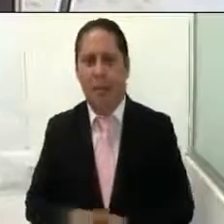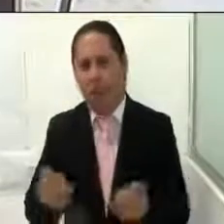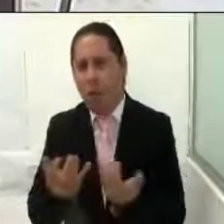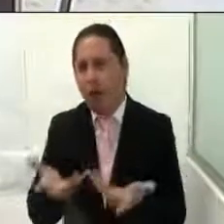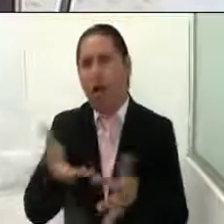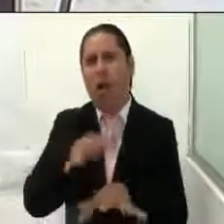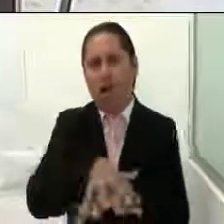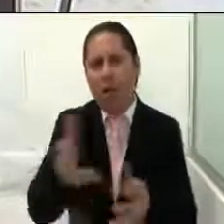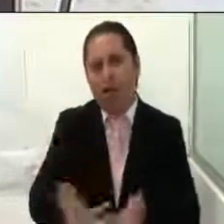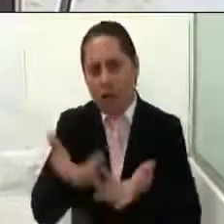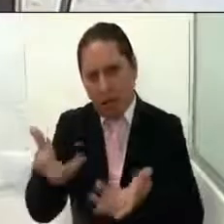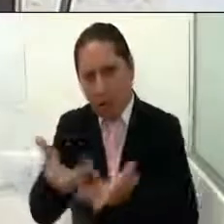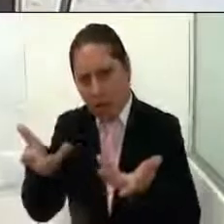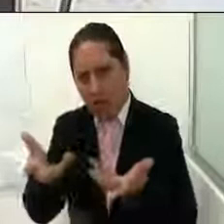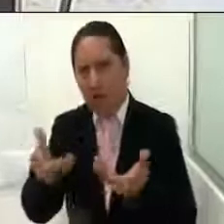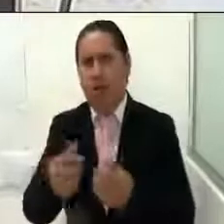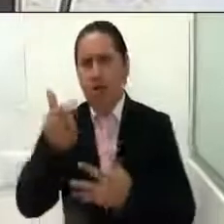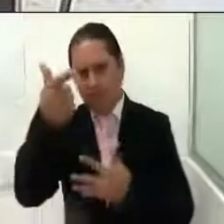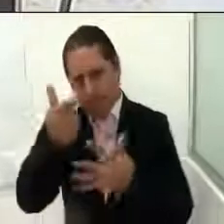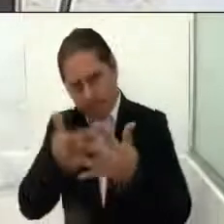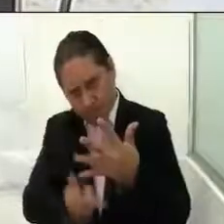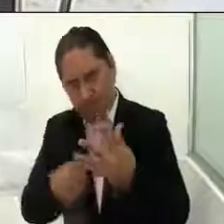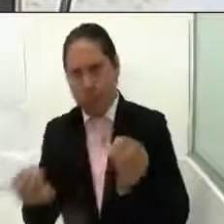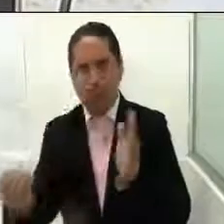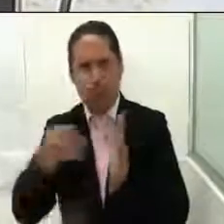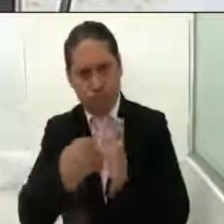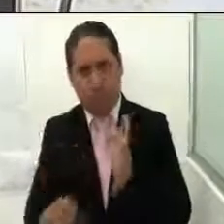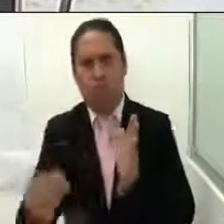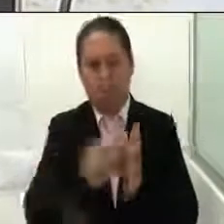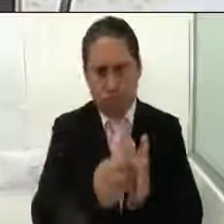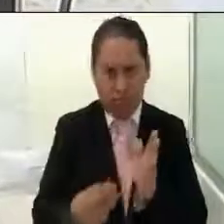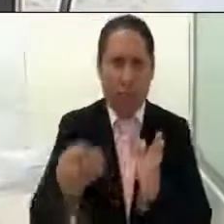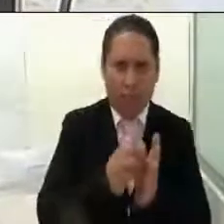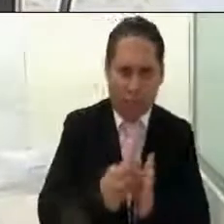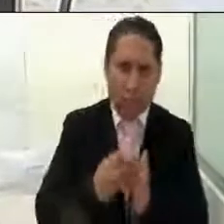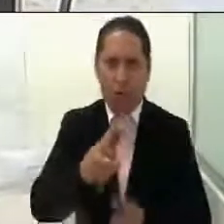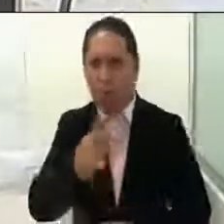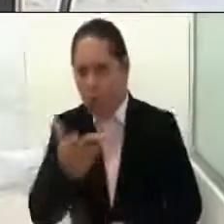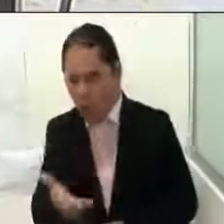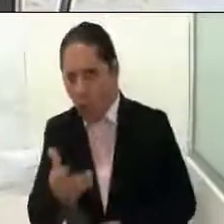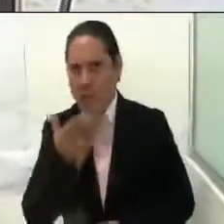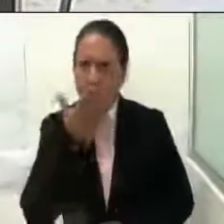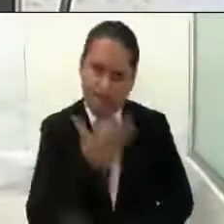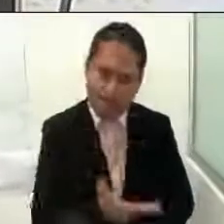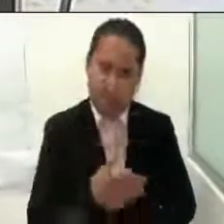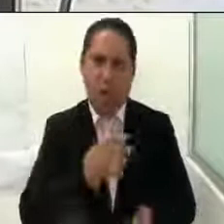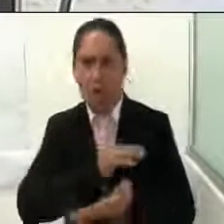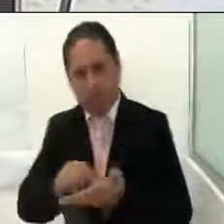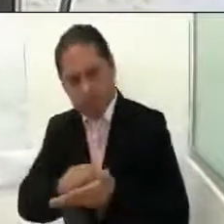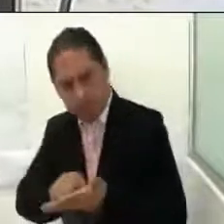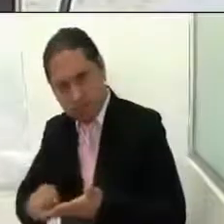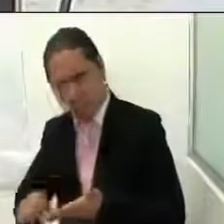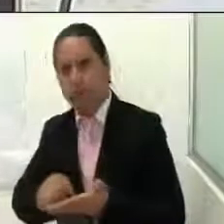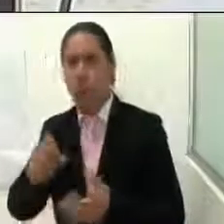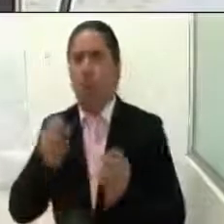predios al padrón catastral y que es la recepción de solicitudes por escrito de incorporación de